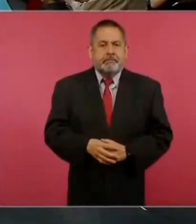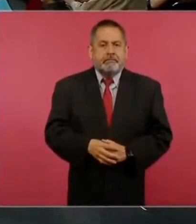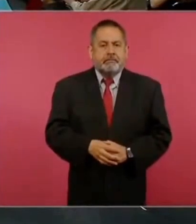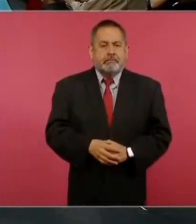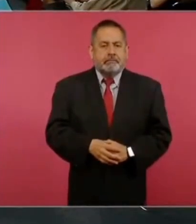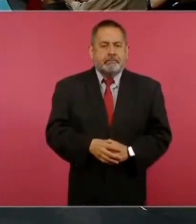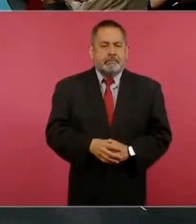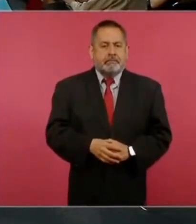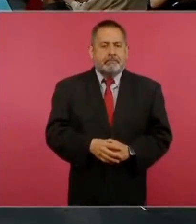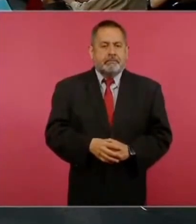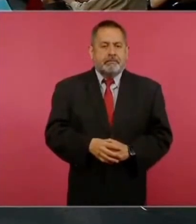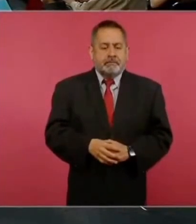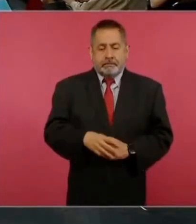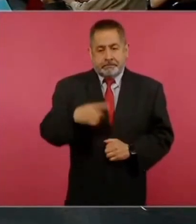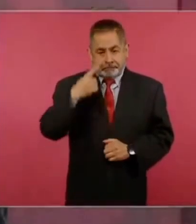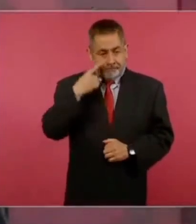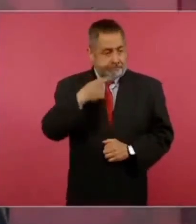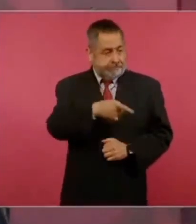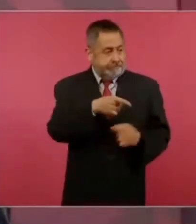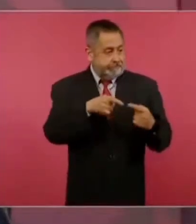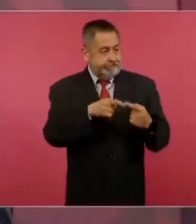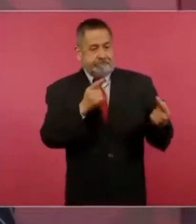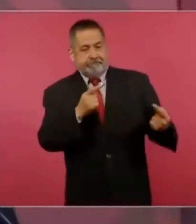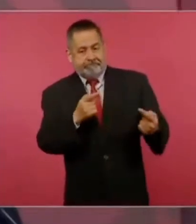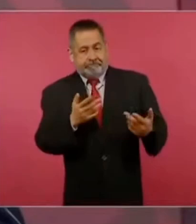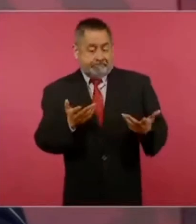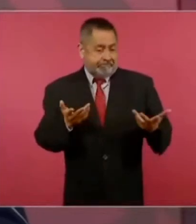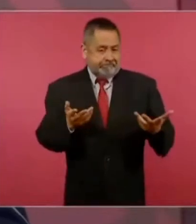y aquí vemos la reacción.